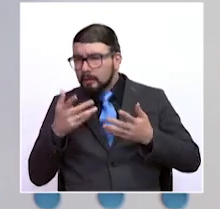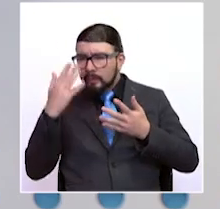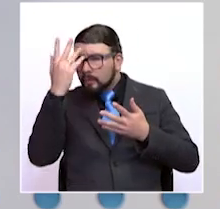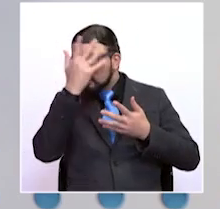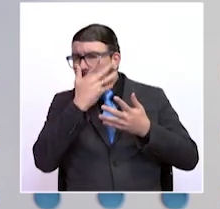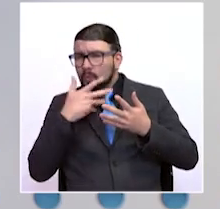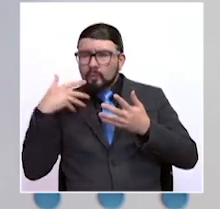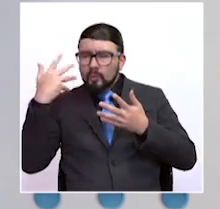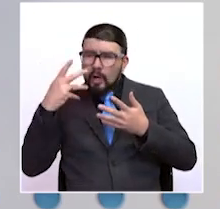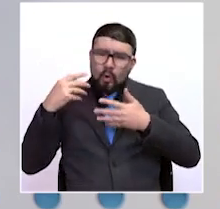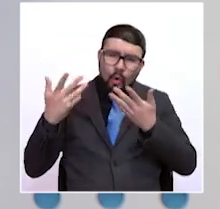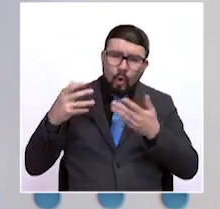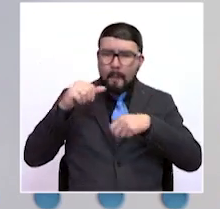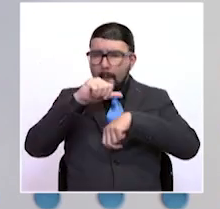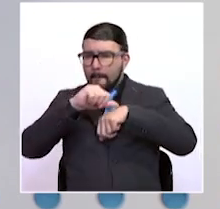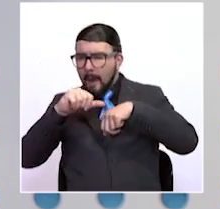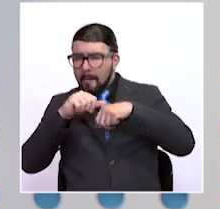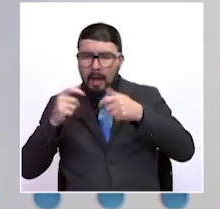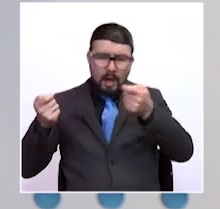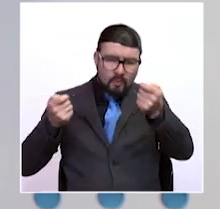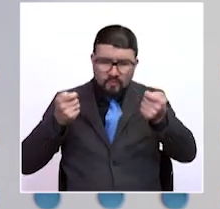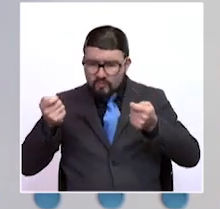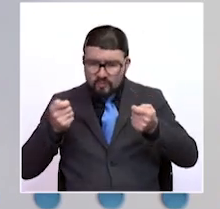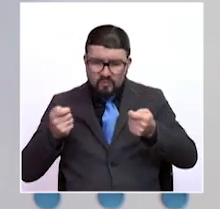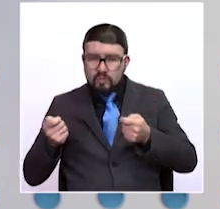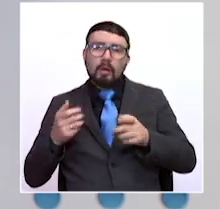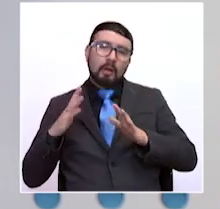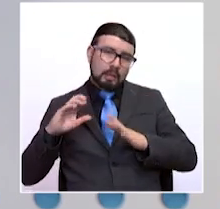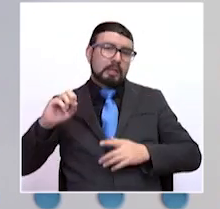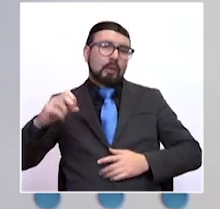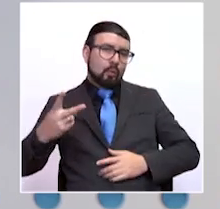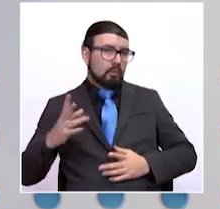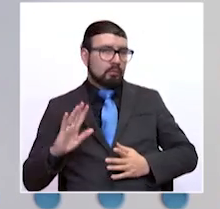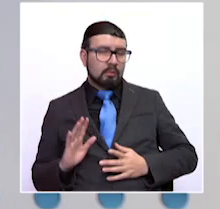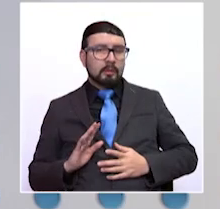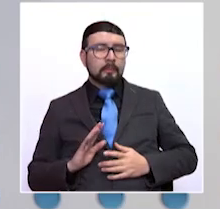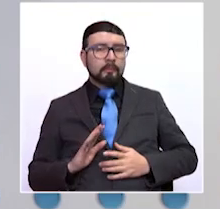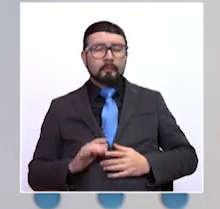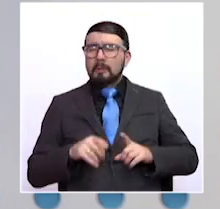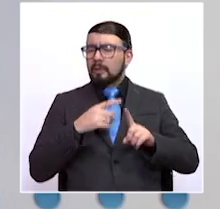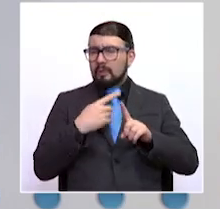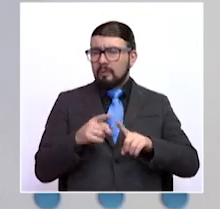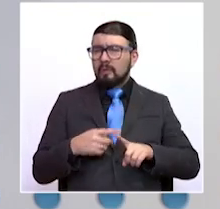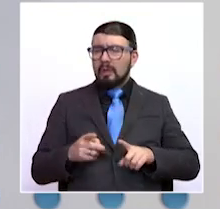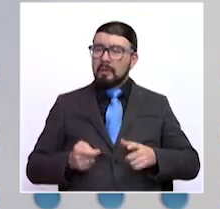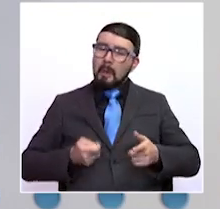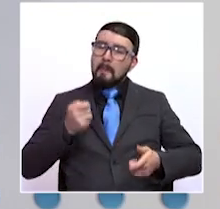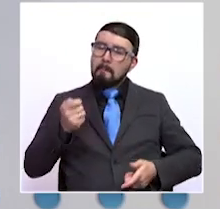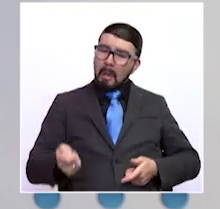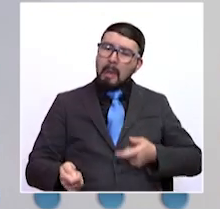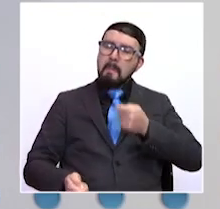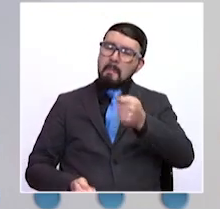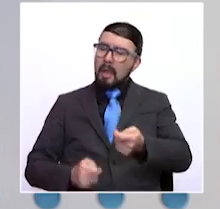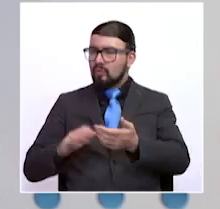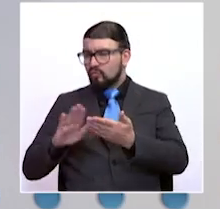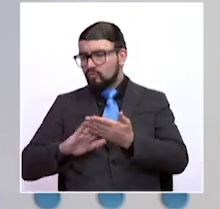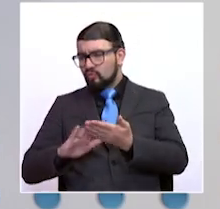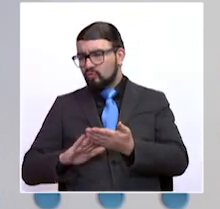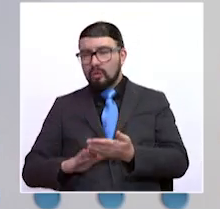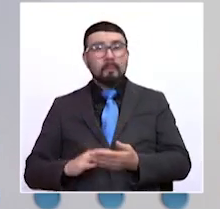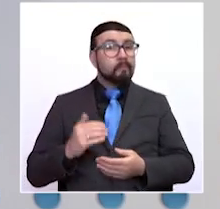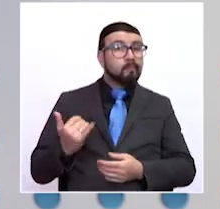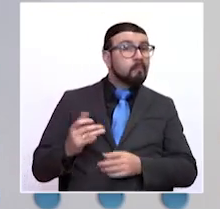cómo va a quedar el aspecto estético del paciente. Hay muchas formas de tratar al paciente y lo importante primero